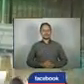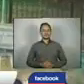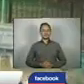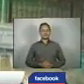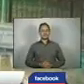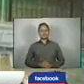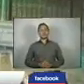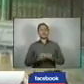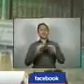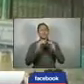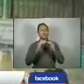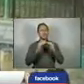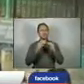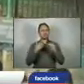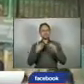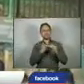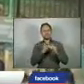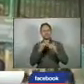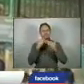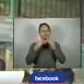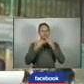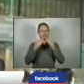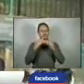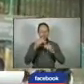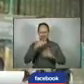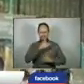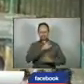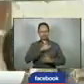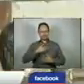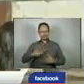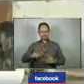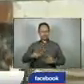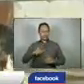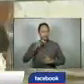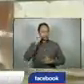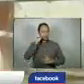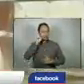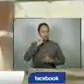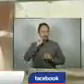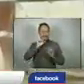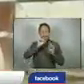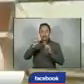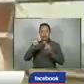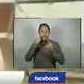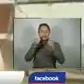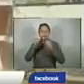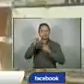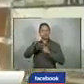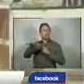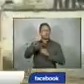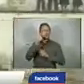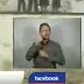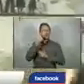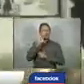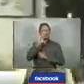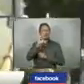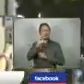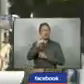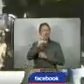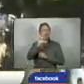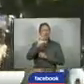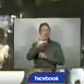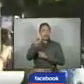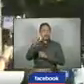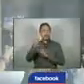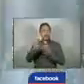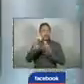También le contamos el motivo de la nueva visita del presidente de la República, Nayib Bukele, al cacerío El Mozote, el departamento